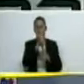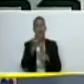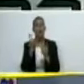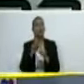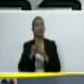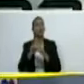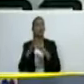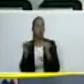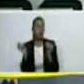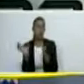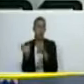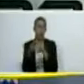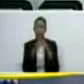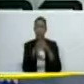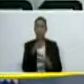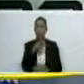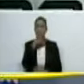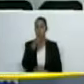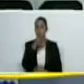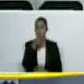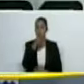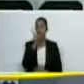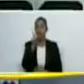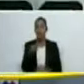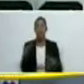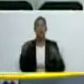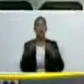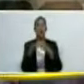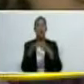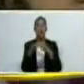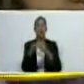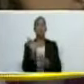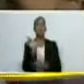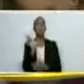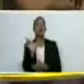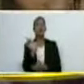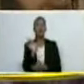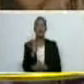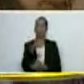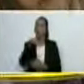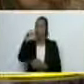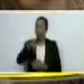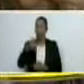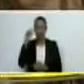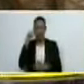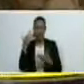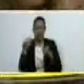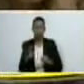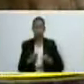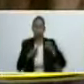directivos del PSU, partido que postula hoy